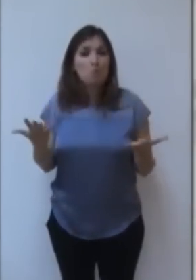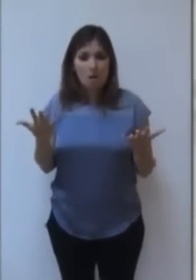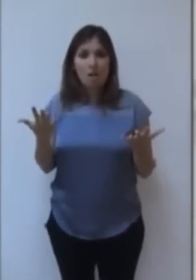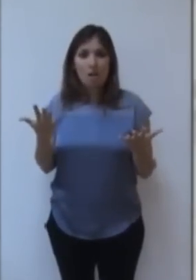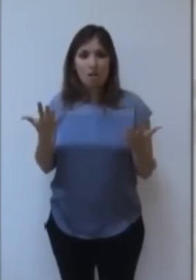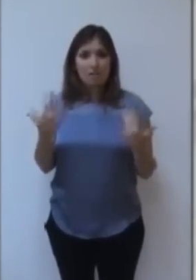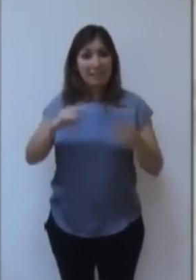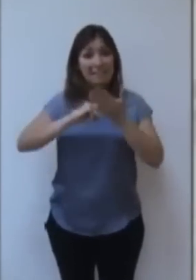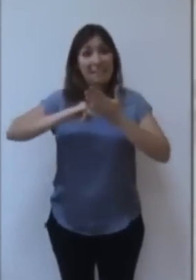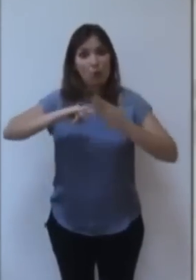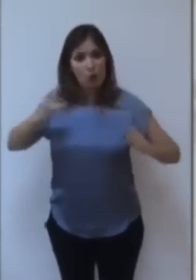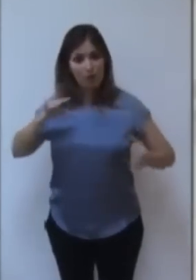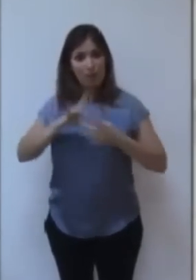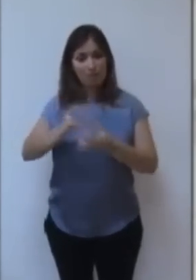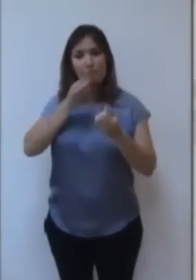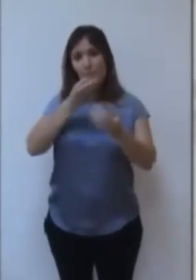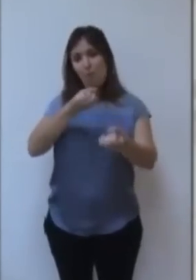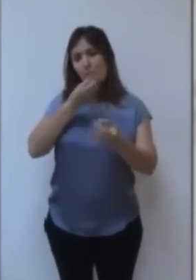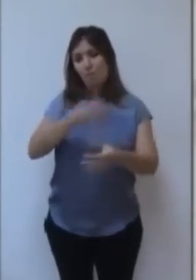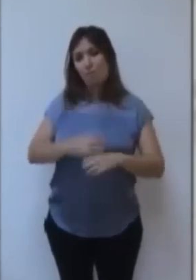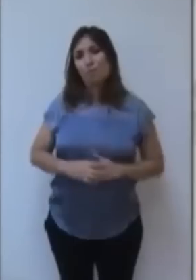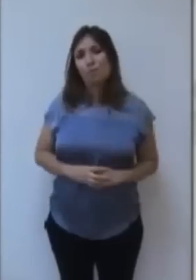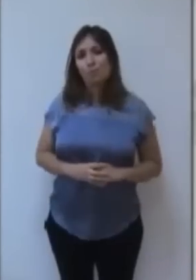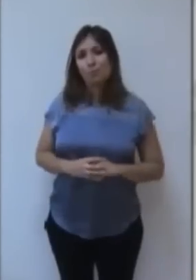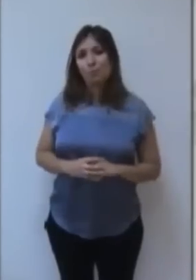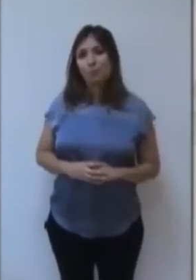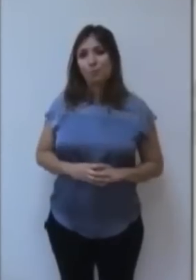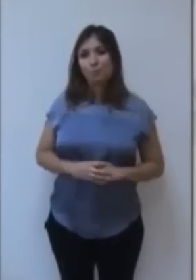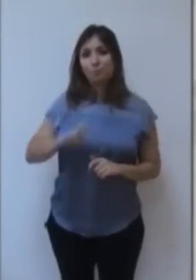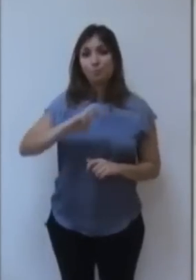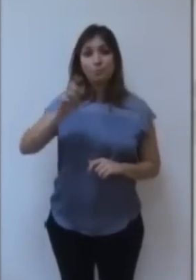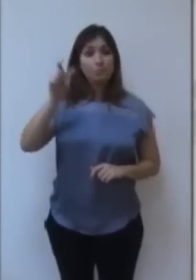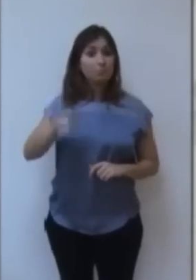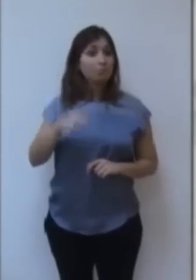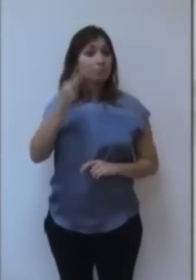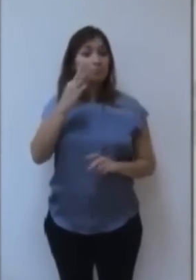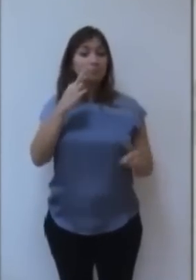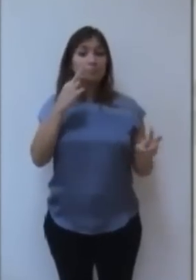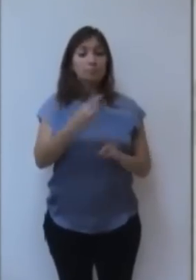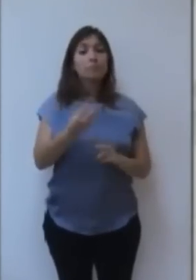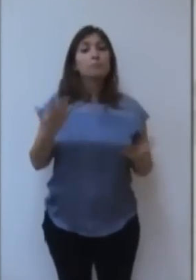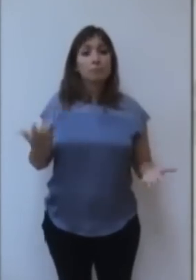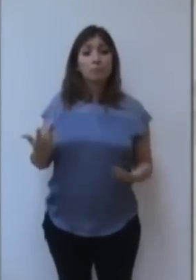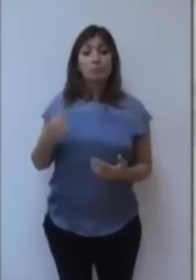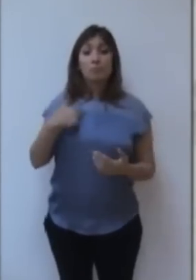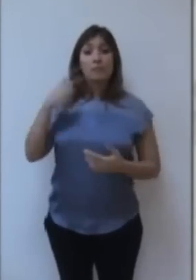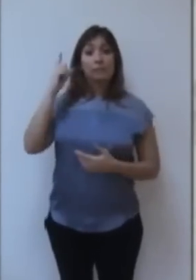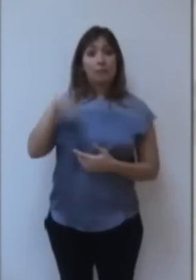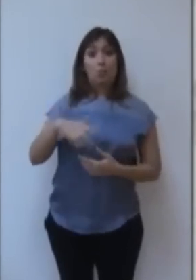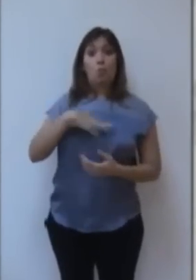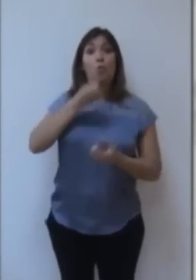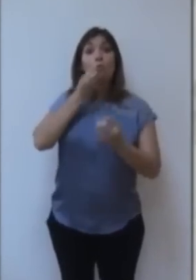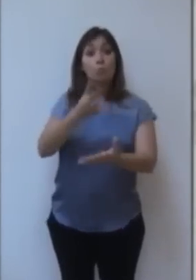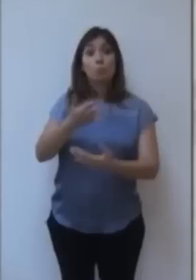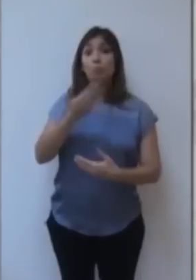las nuevas tecnologías de la información, ¿no? Pues mira, en eso podemos aportar también que